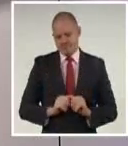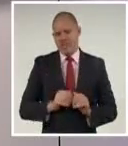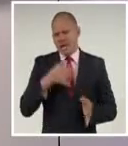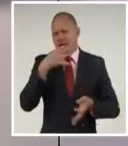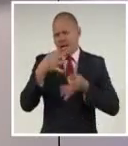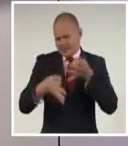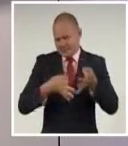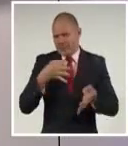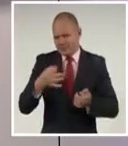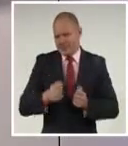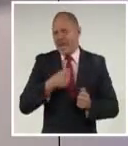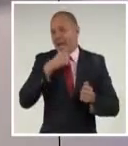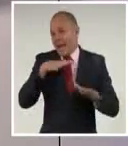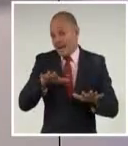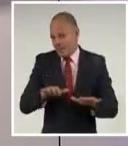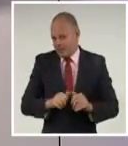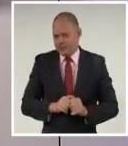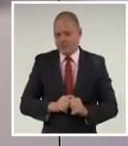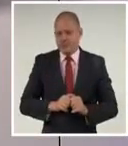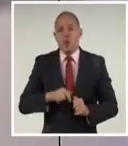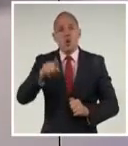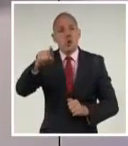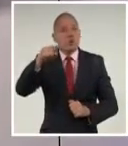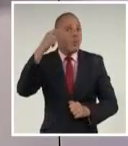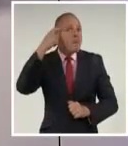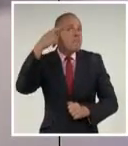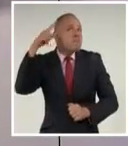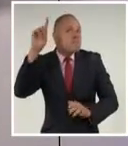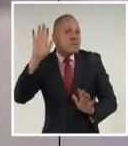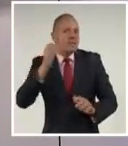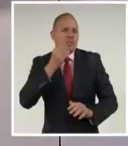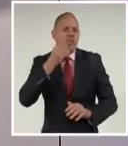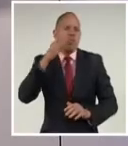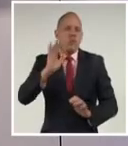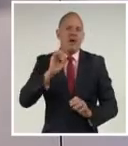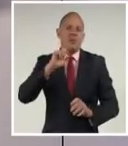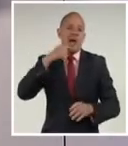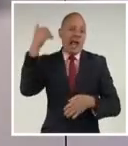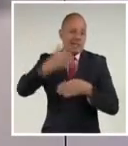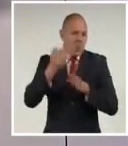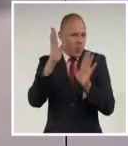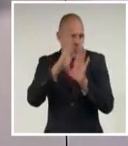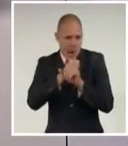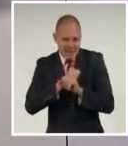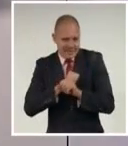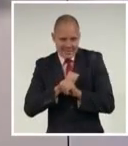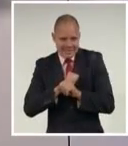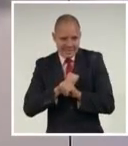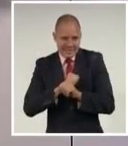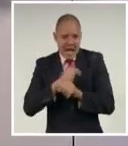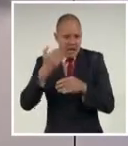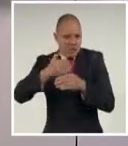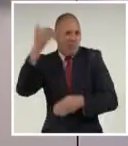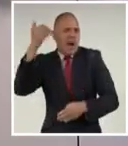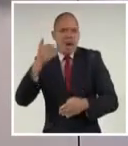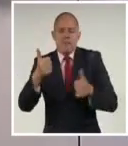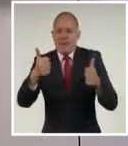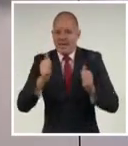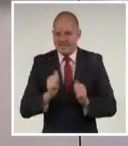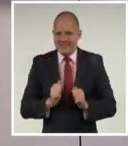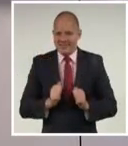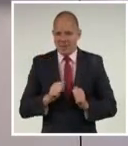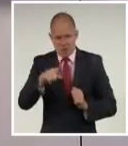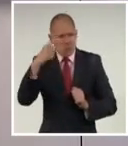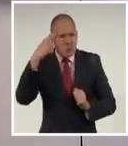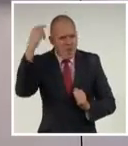diferente fuera la vida de los cubanos si no existiese ese complejo entramado de leyes. No sería un país perfecto,